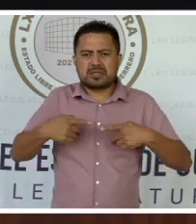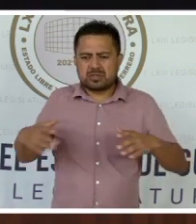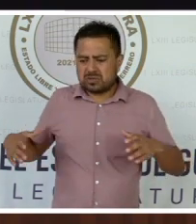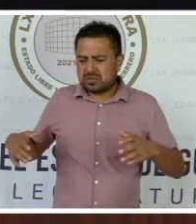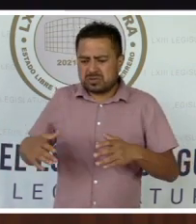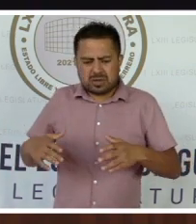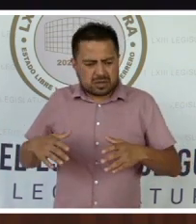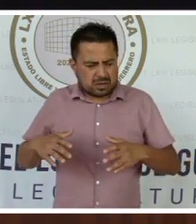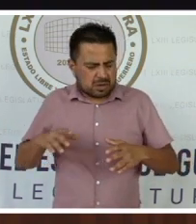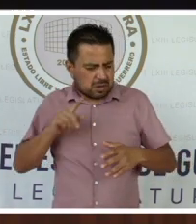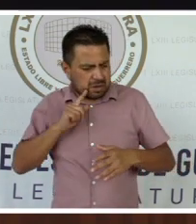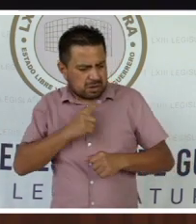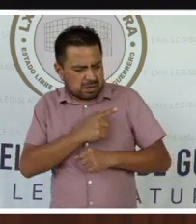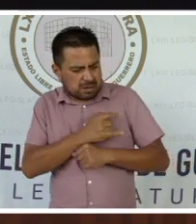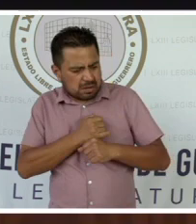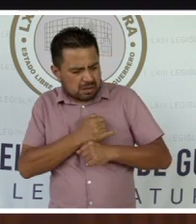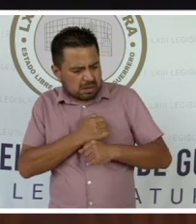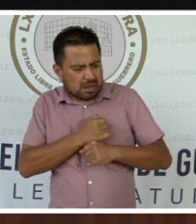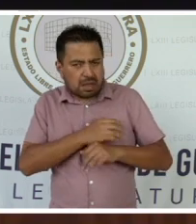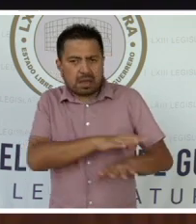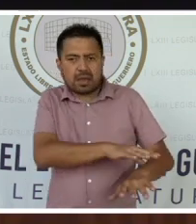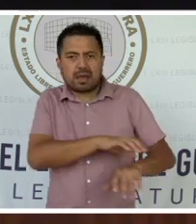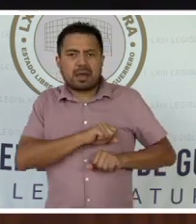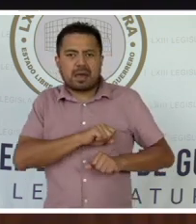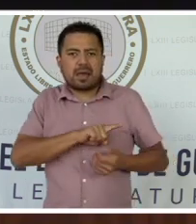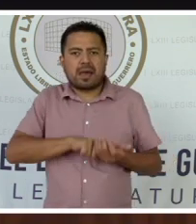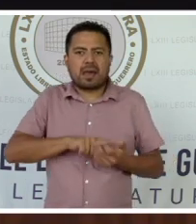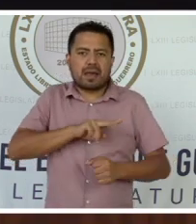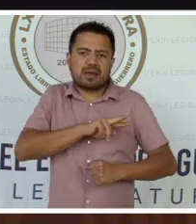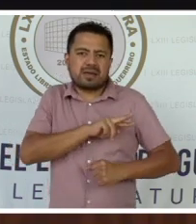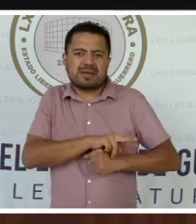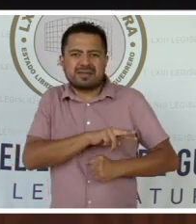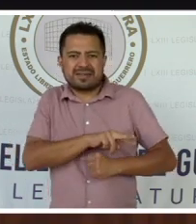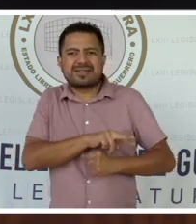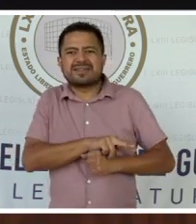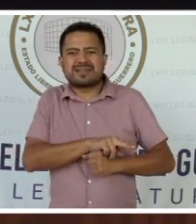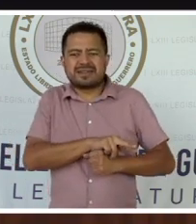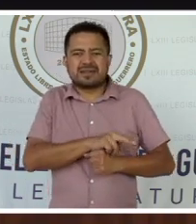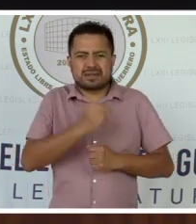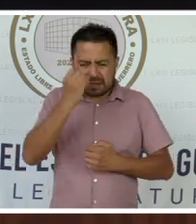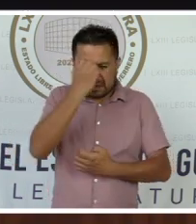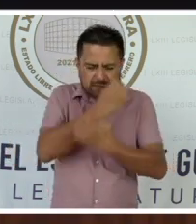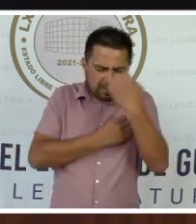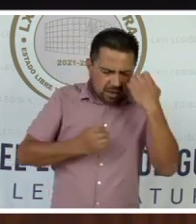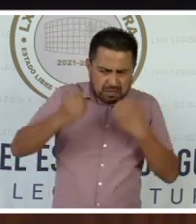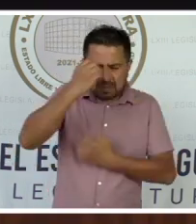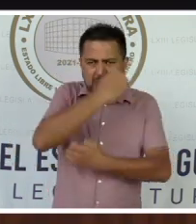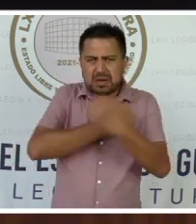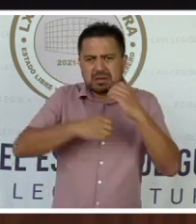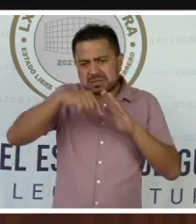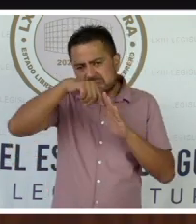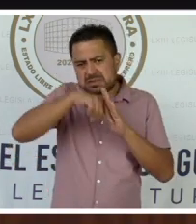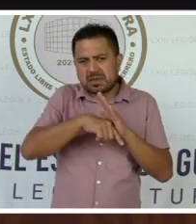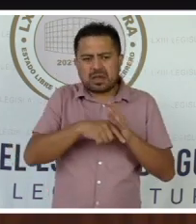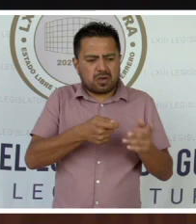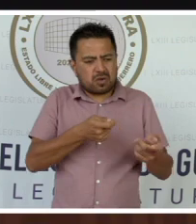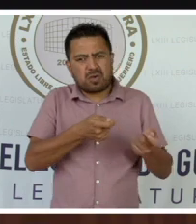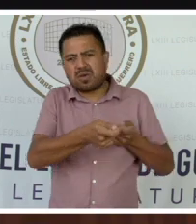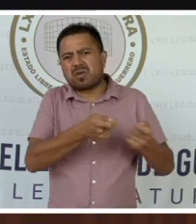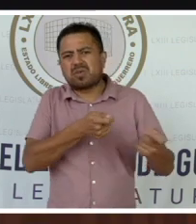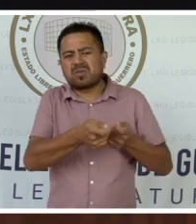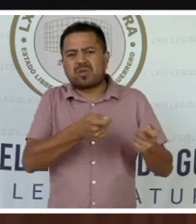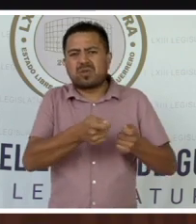que adoptan como función principal la vigilancia evaluación y control